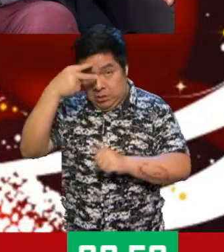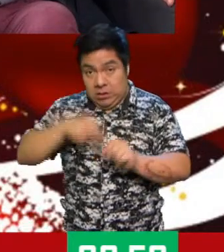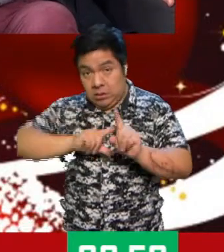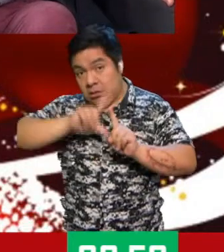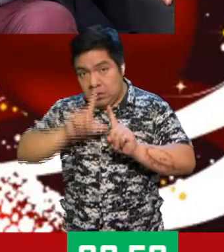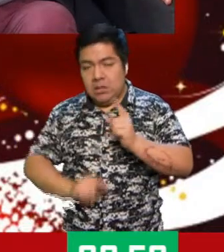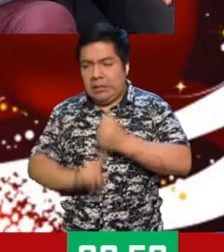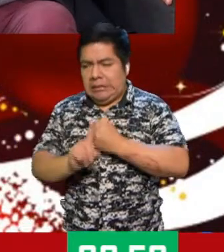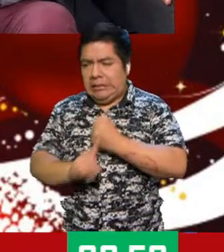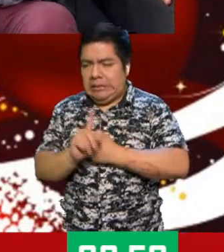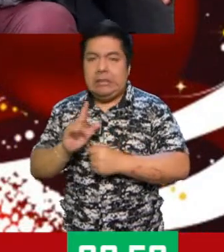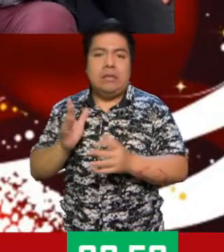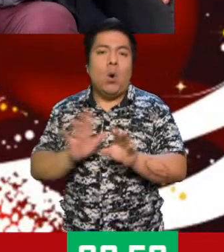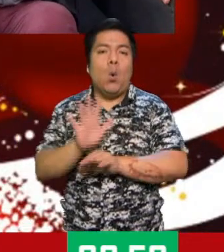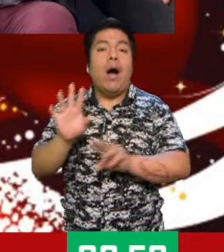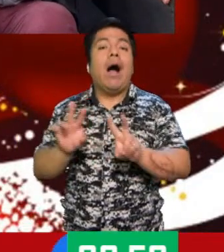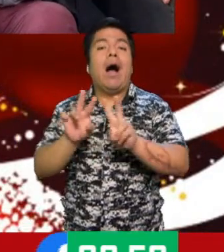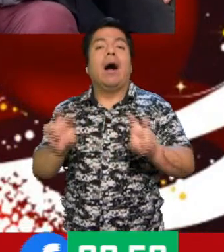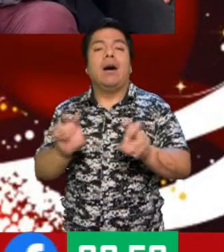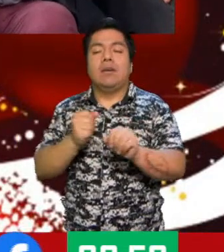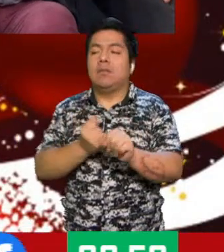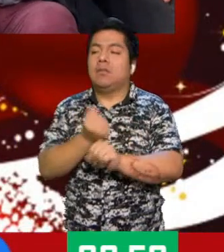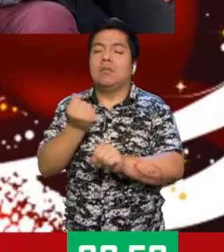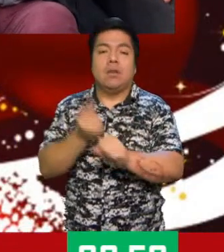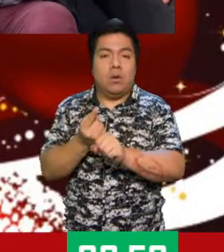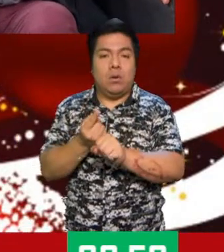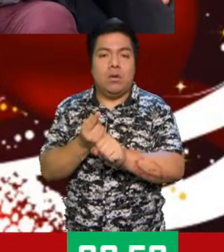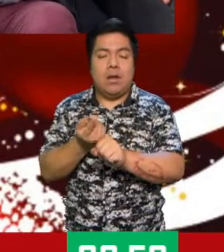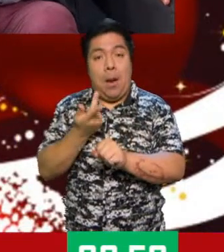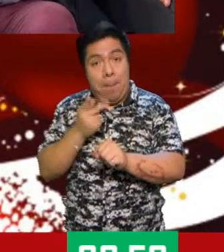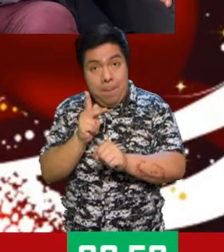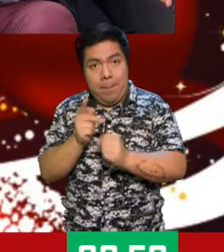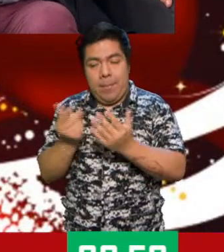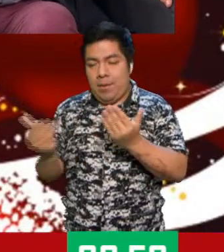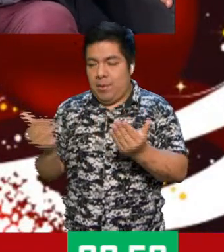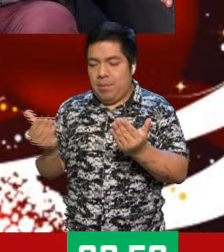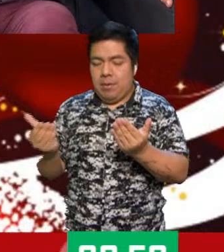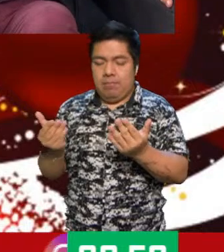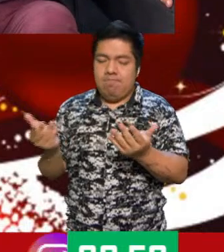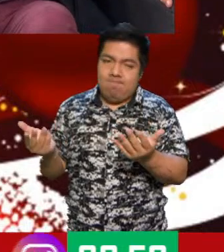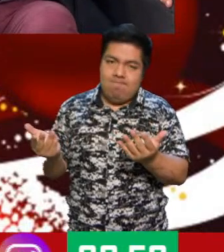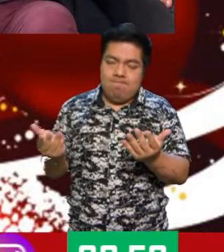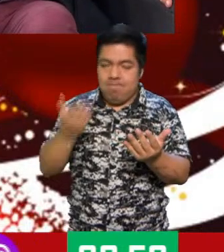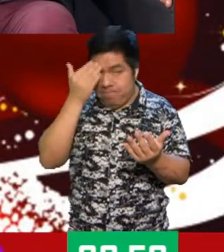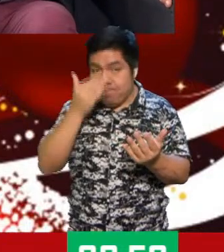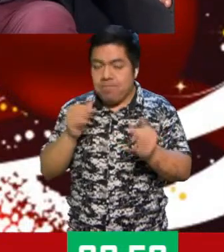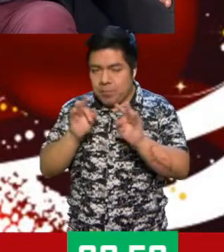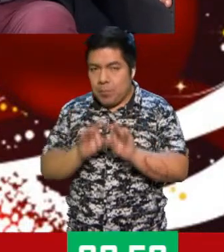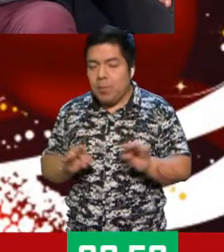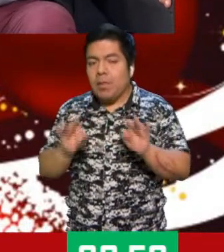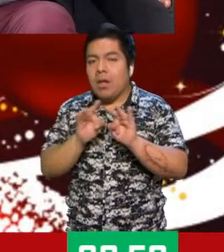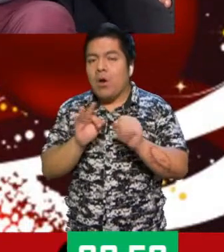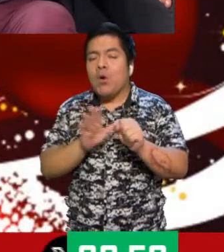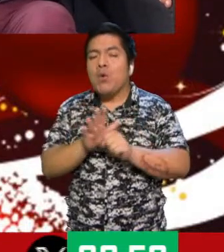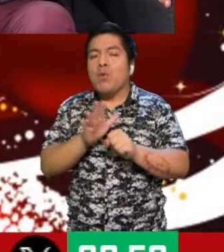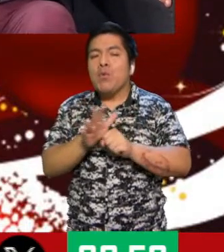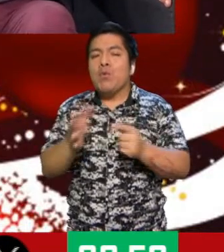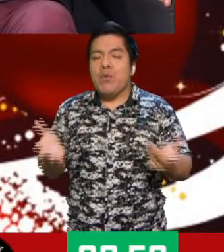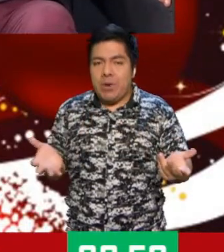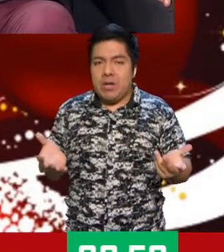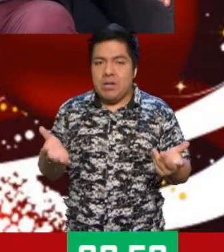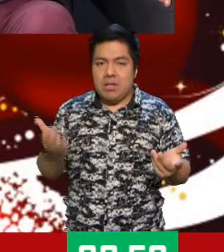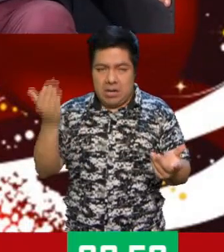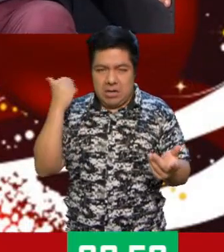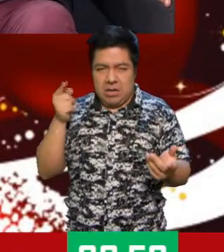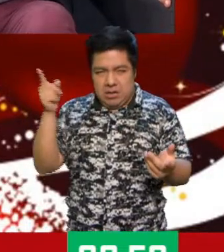términos de seguridad, pero son dos acciones que nos dejan ver algo que es muy importante, sobre todo con lo ocurrido